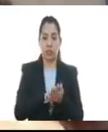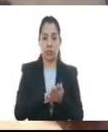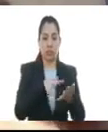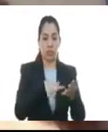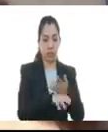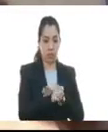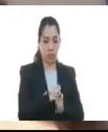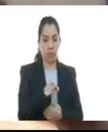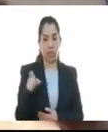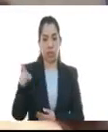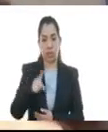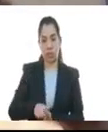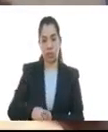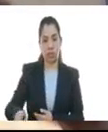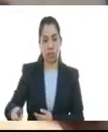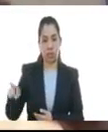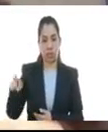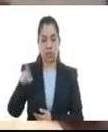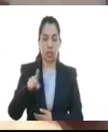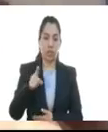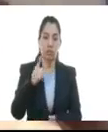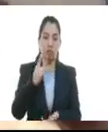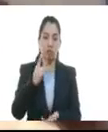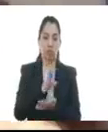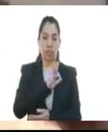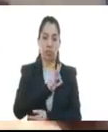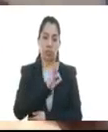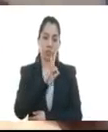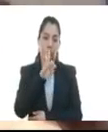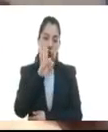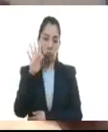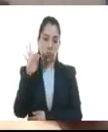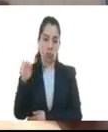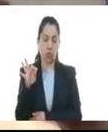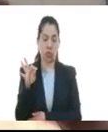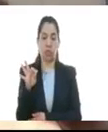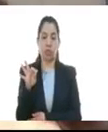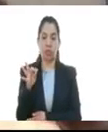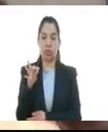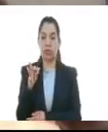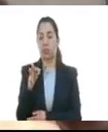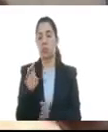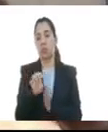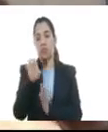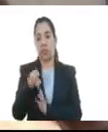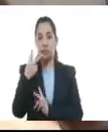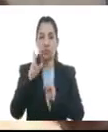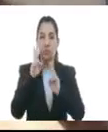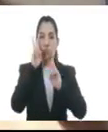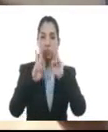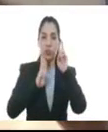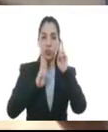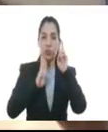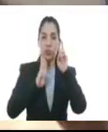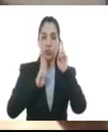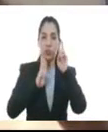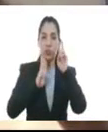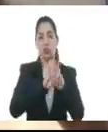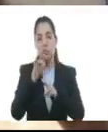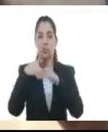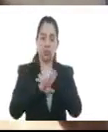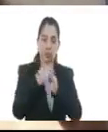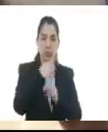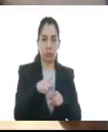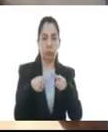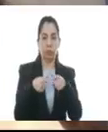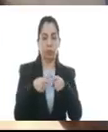visita familiar, porque son ellos quienes les llevan pues las toallas y todas las herramientas necesarias. Y la mayoría de las mujeres en las